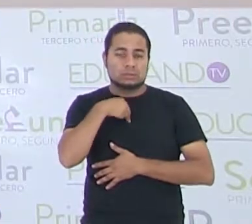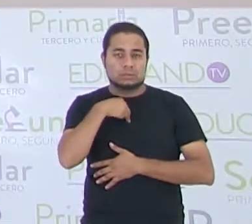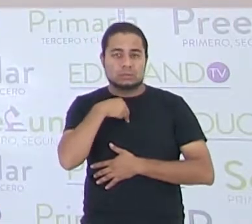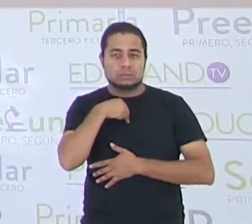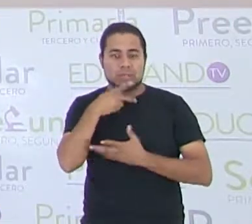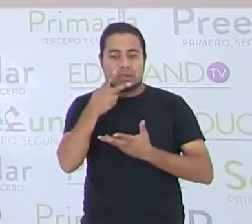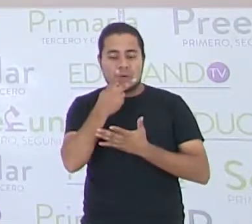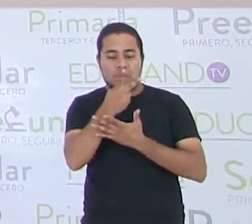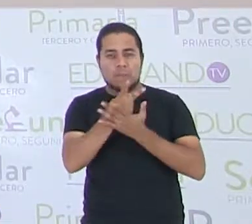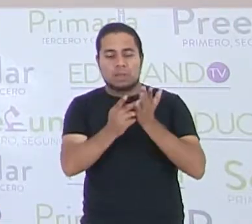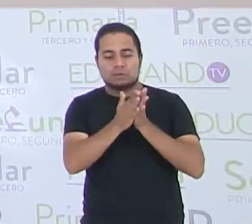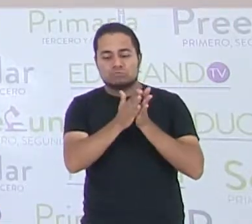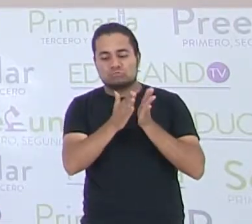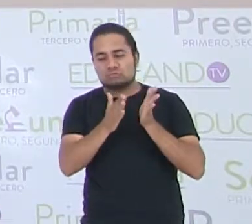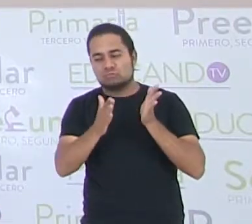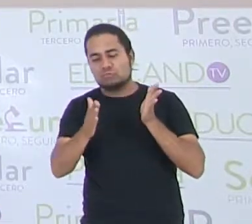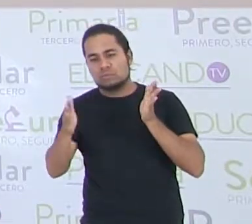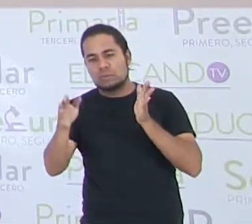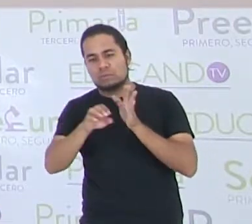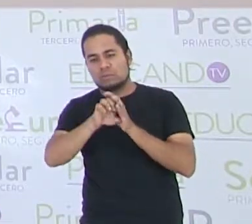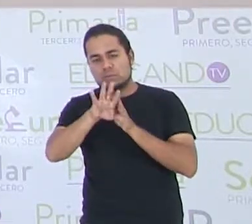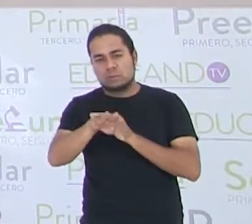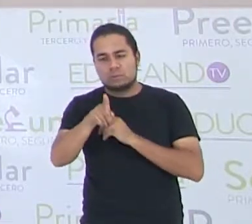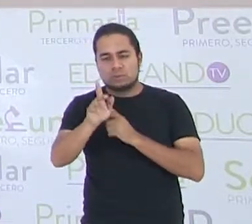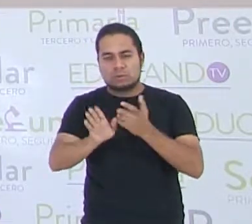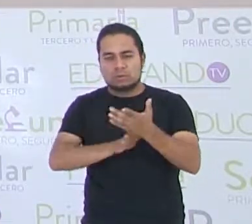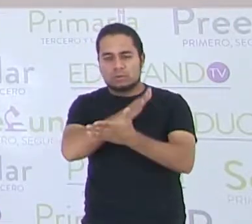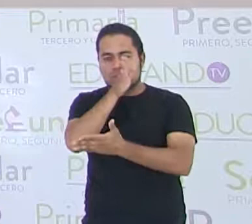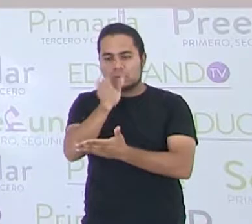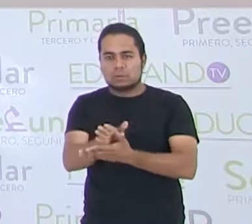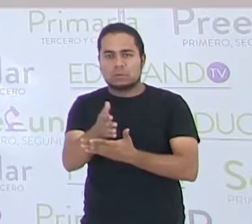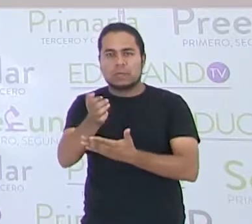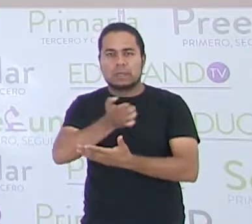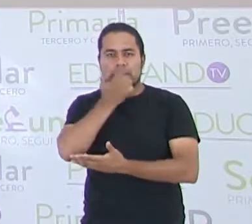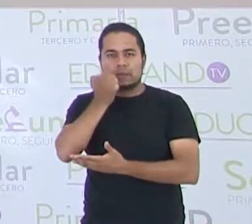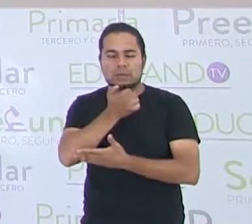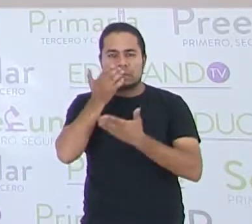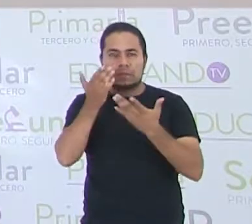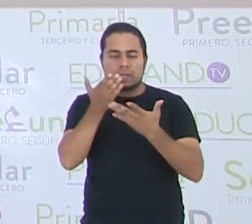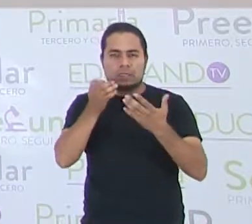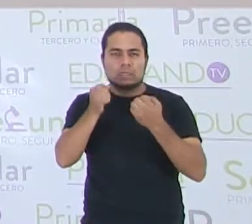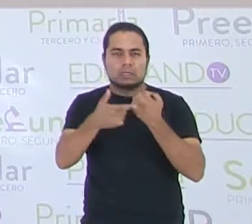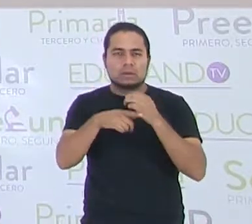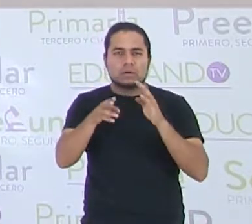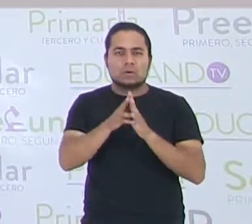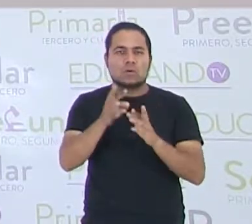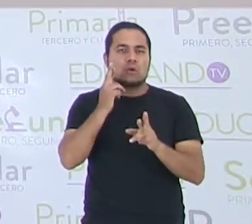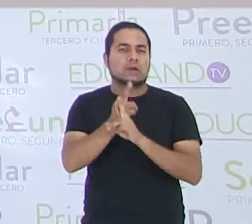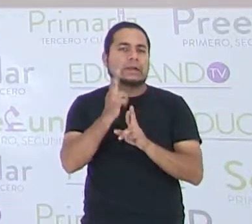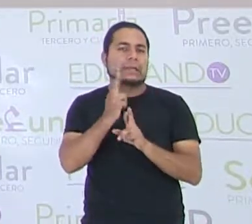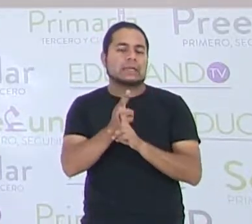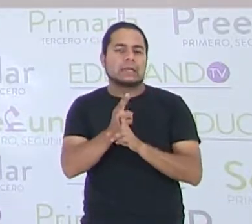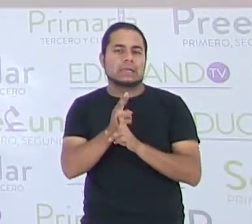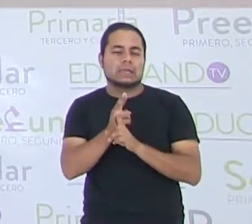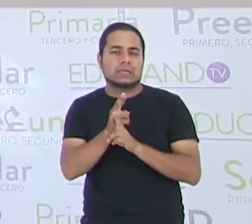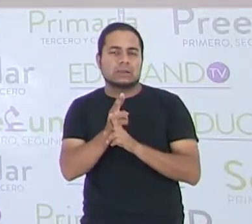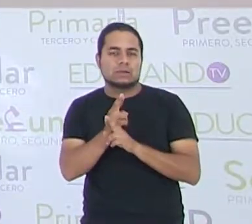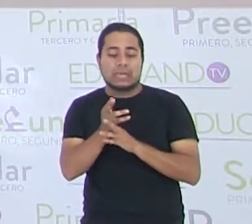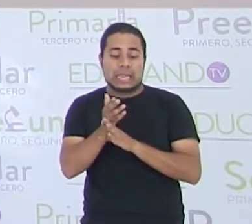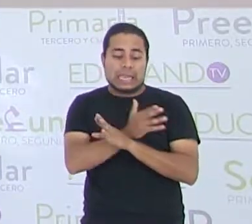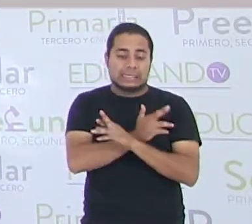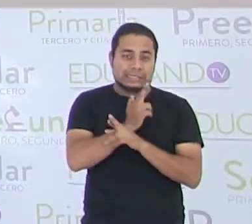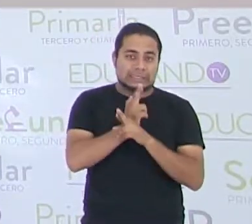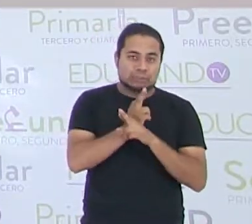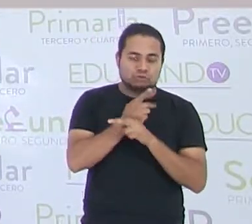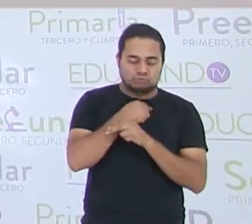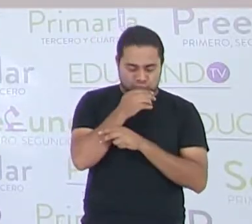planeación. Por ejemplo, ustedes todos los días que van a la escuela hacen una planeación de su recreo. Antes de salir al recreo